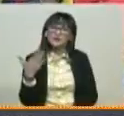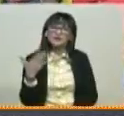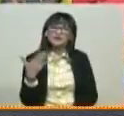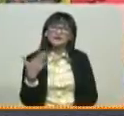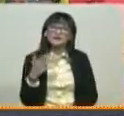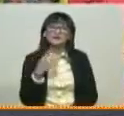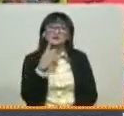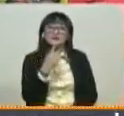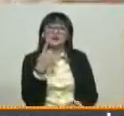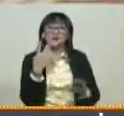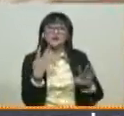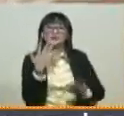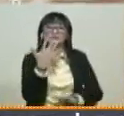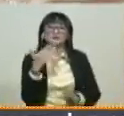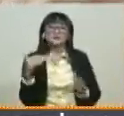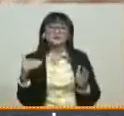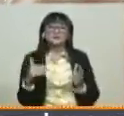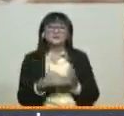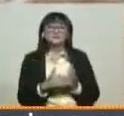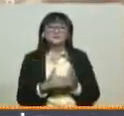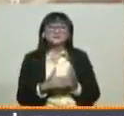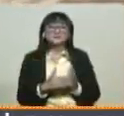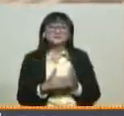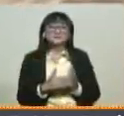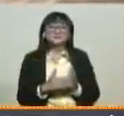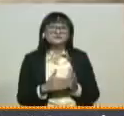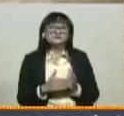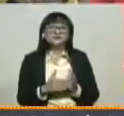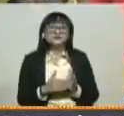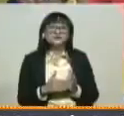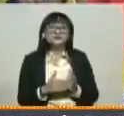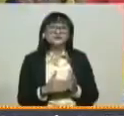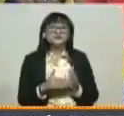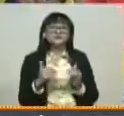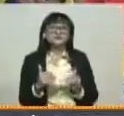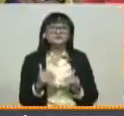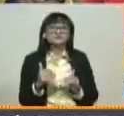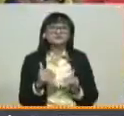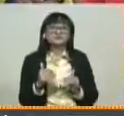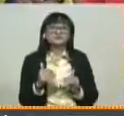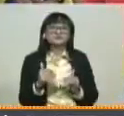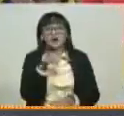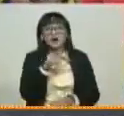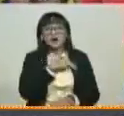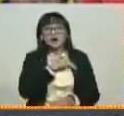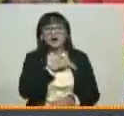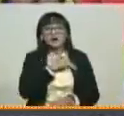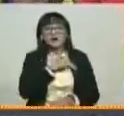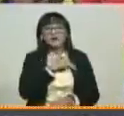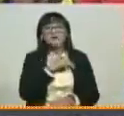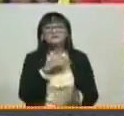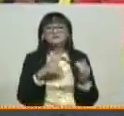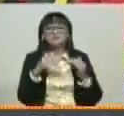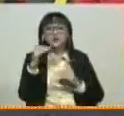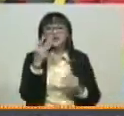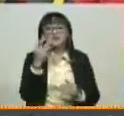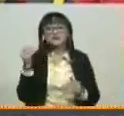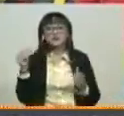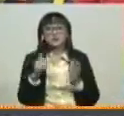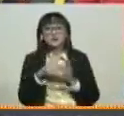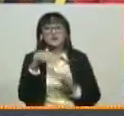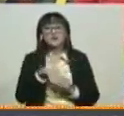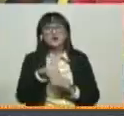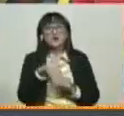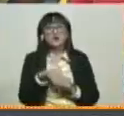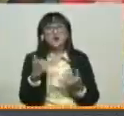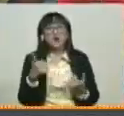esos 195.000 durante el día se dediquen a buscar llegar a 300.000 votos aquí